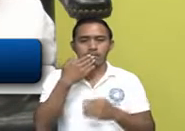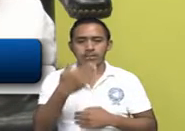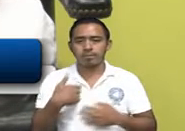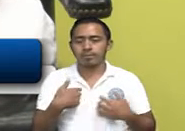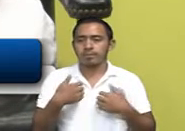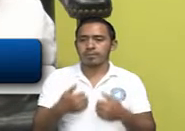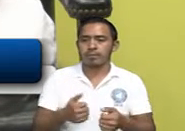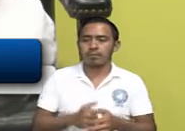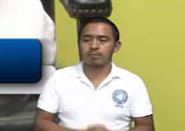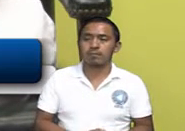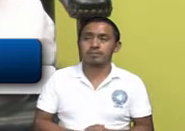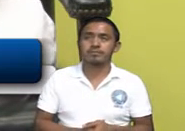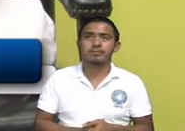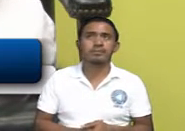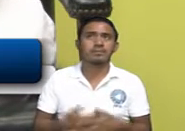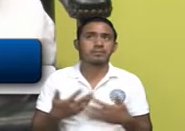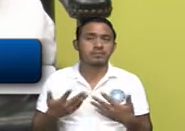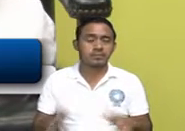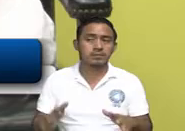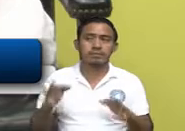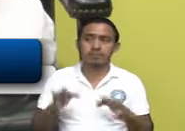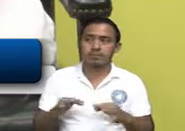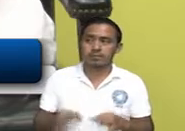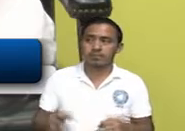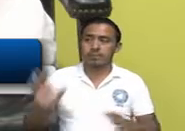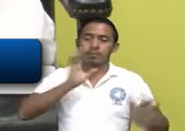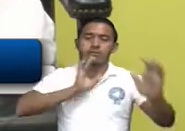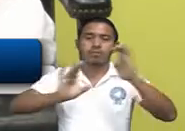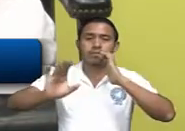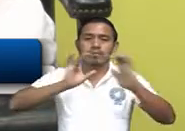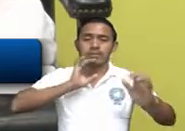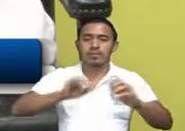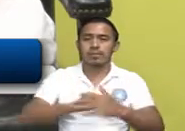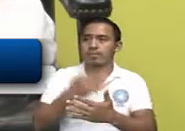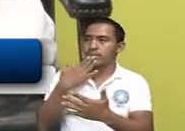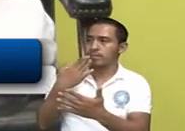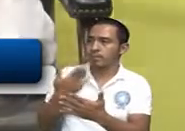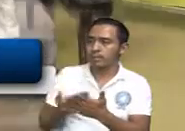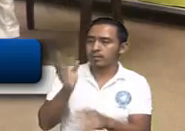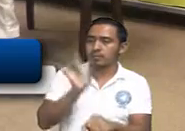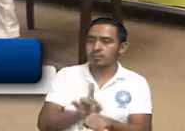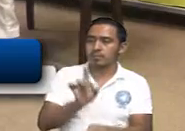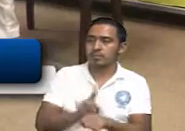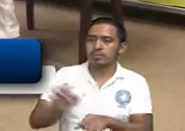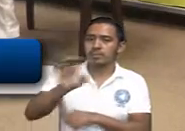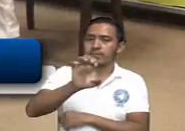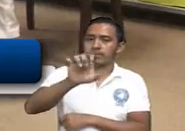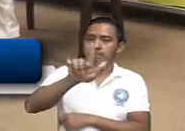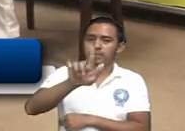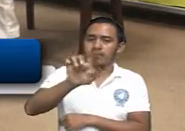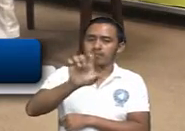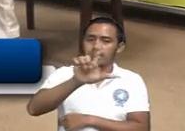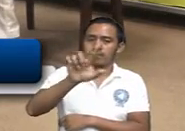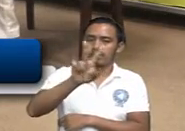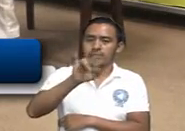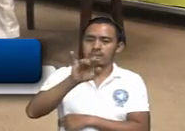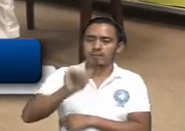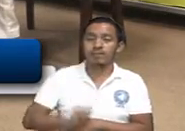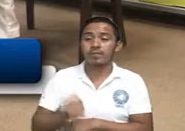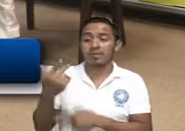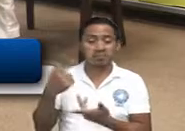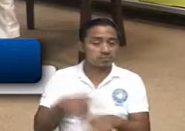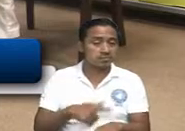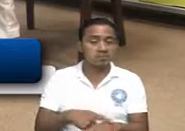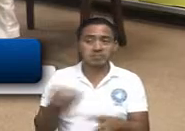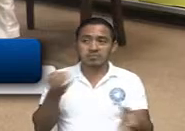Y definitivamente creo que aquí es la comunicación. Le agradecemos, doctora Telmina, por su valioso tiempo